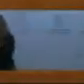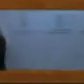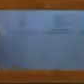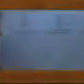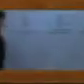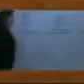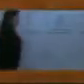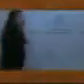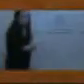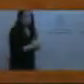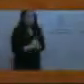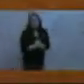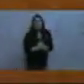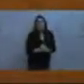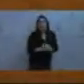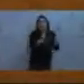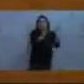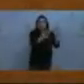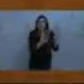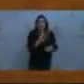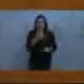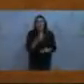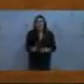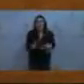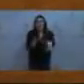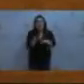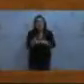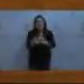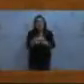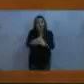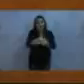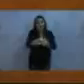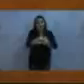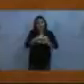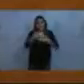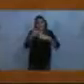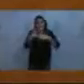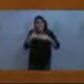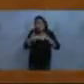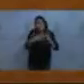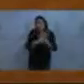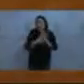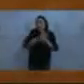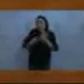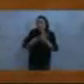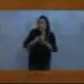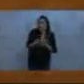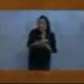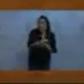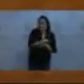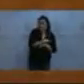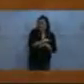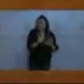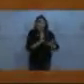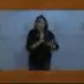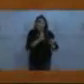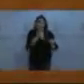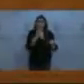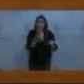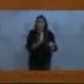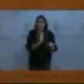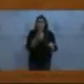No, está usted diciendo que el mantenimiento de los mínimos es inversión y no dice que si no compra